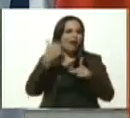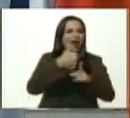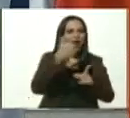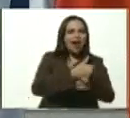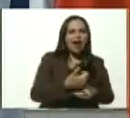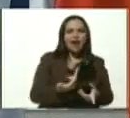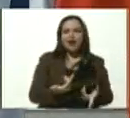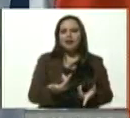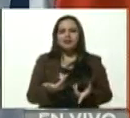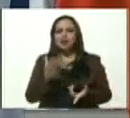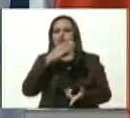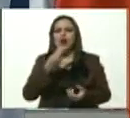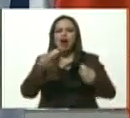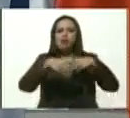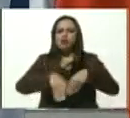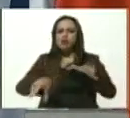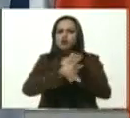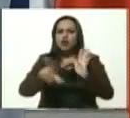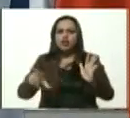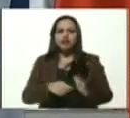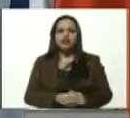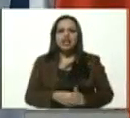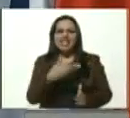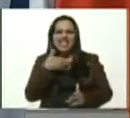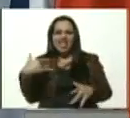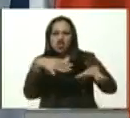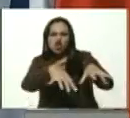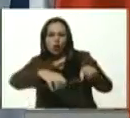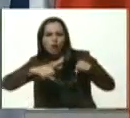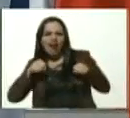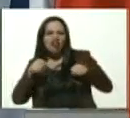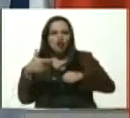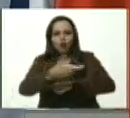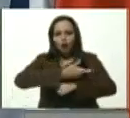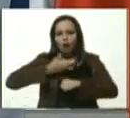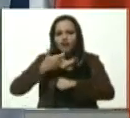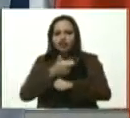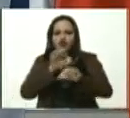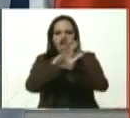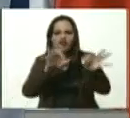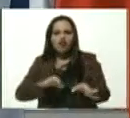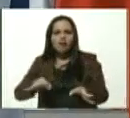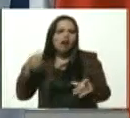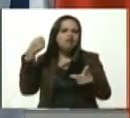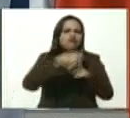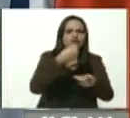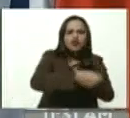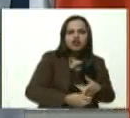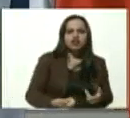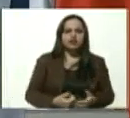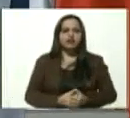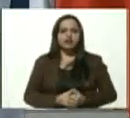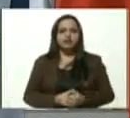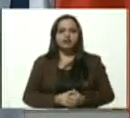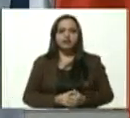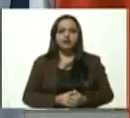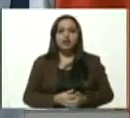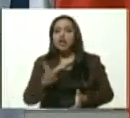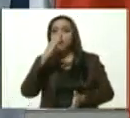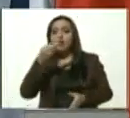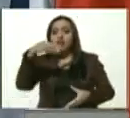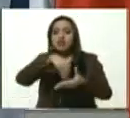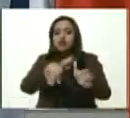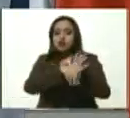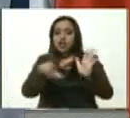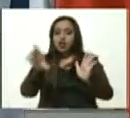criminales de querer tomar el gobierno por una vía violenta al margen de la Constitución y la